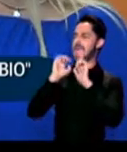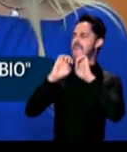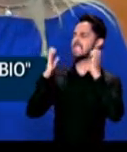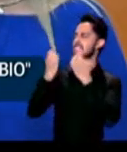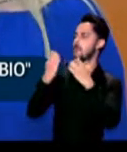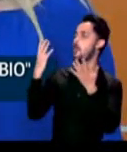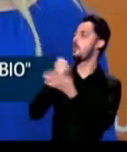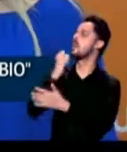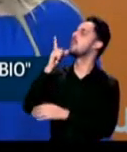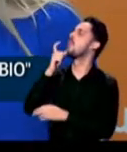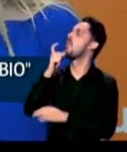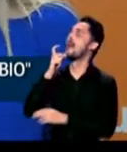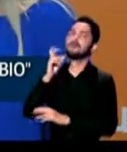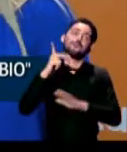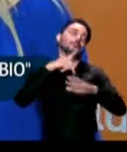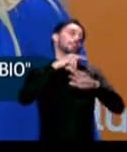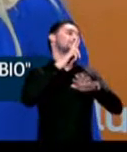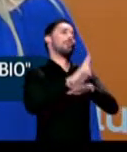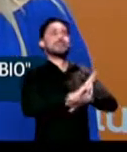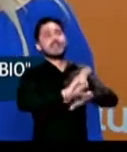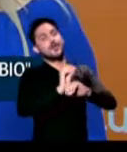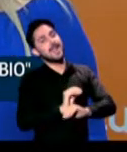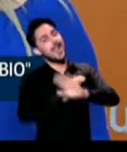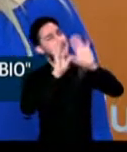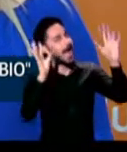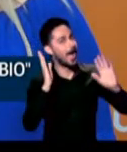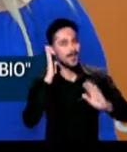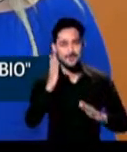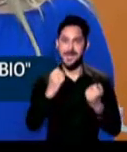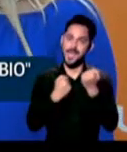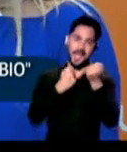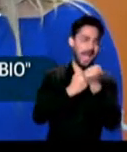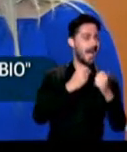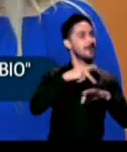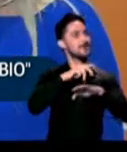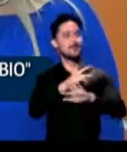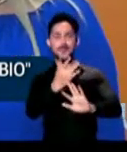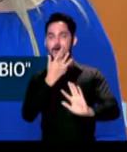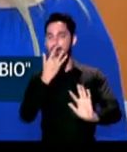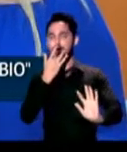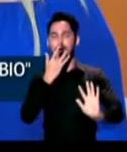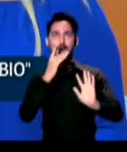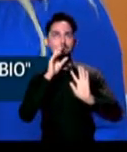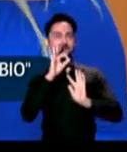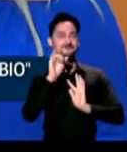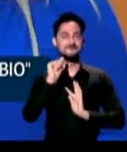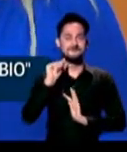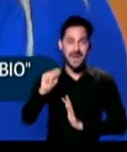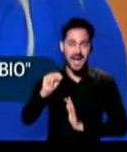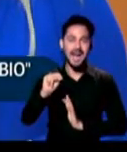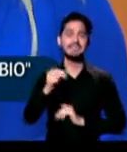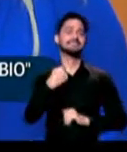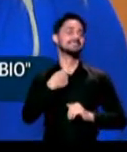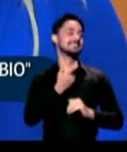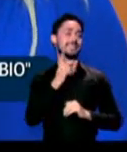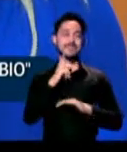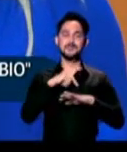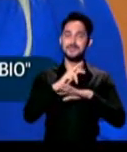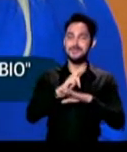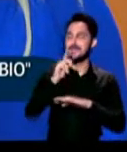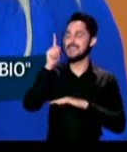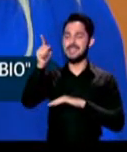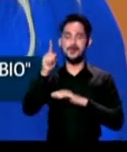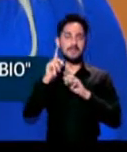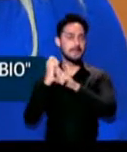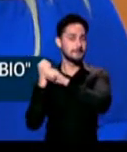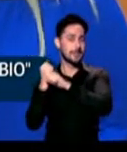Rico, seguro. Yo en esto, ¿verdad?, estoy muy, muy afortunada. Soy una fanática del béisbol, así que agradezco mucho la oportunidad, y obviamente